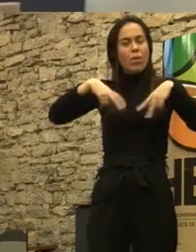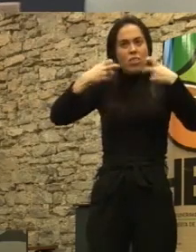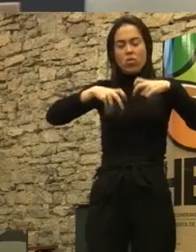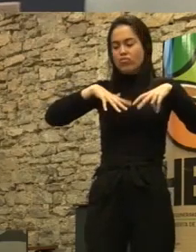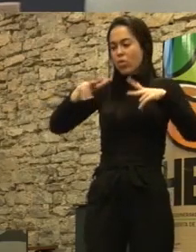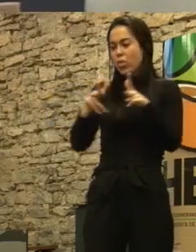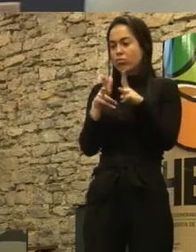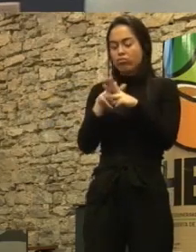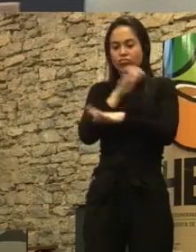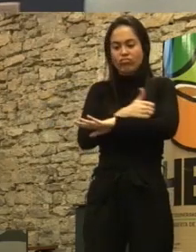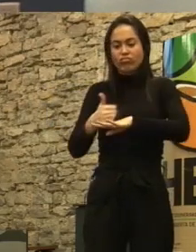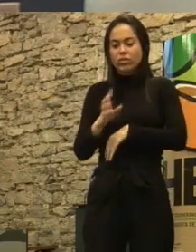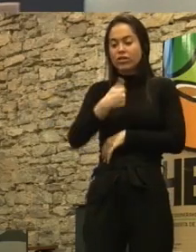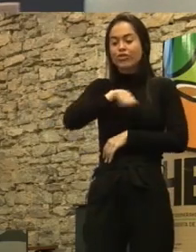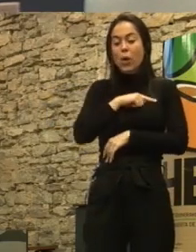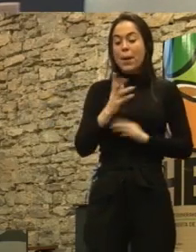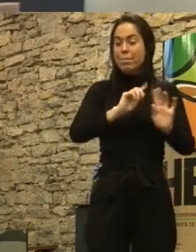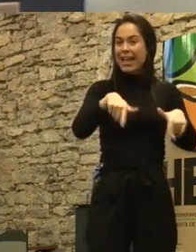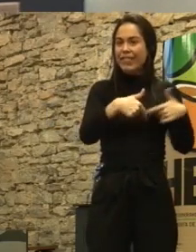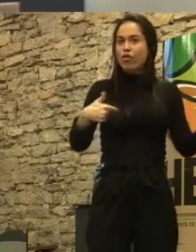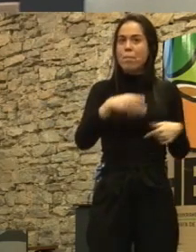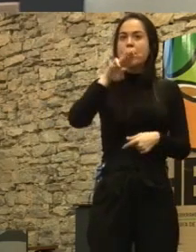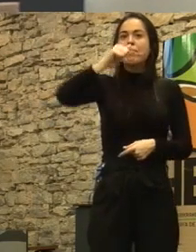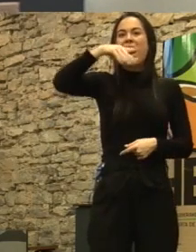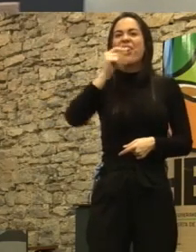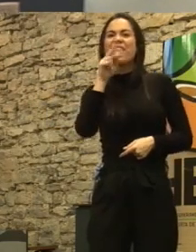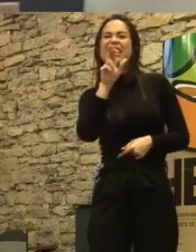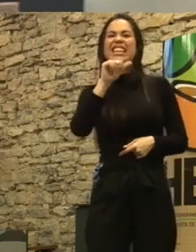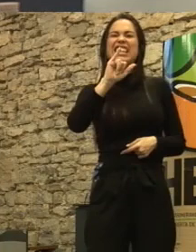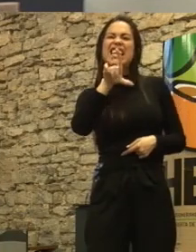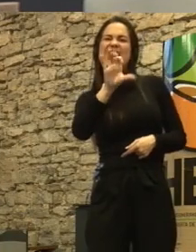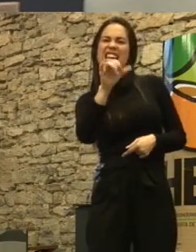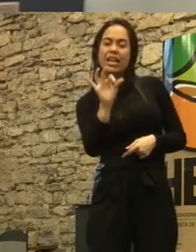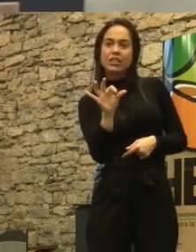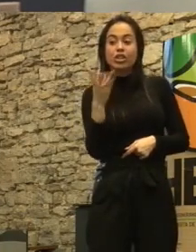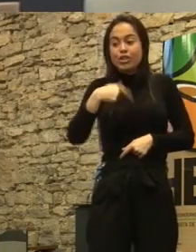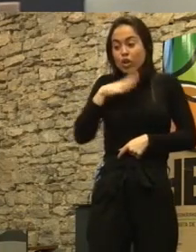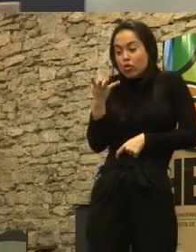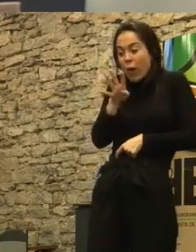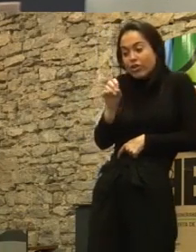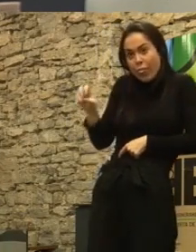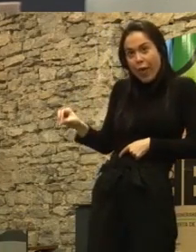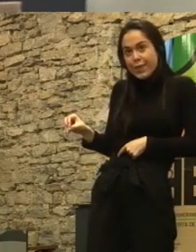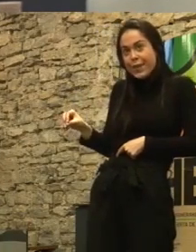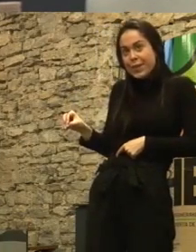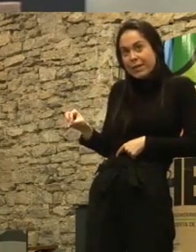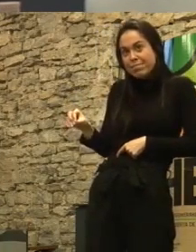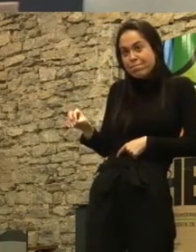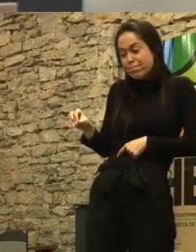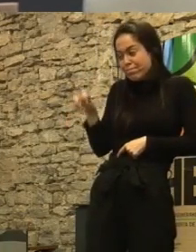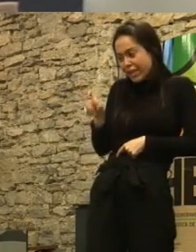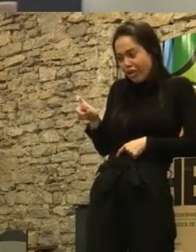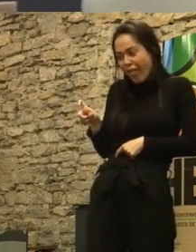trabajado en una plataforma que se llama Los Madriles y hemos identificado 400 pequeños de estos, es